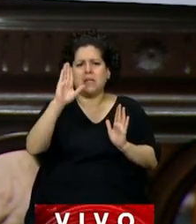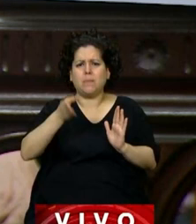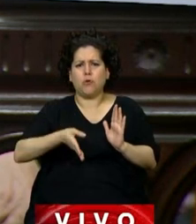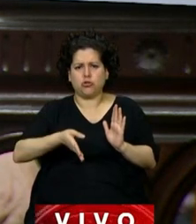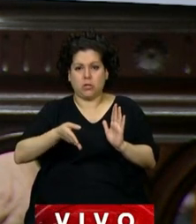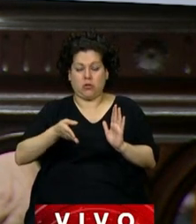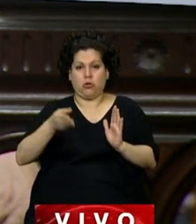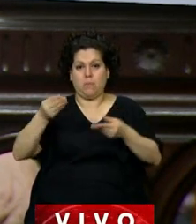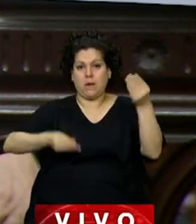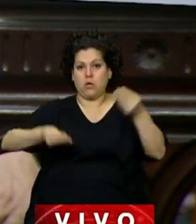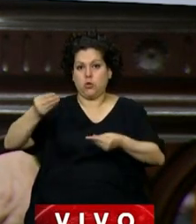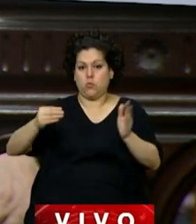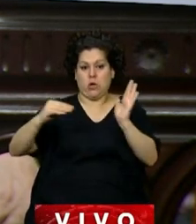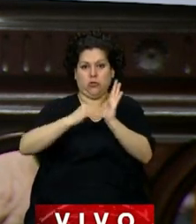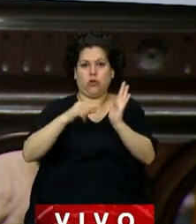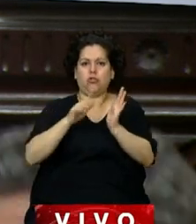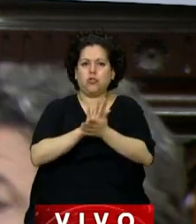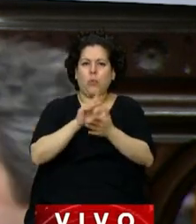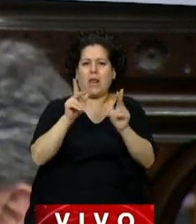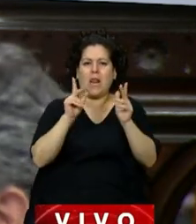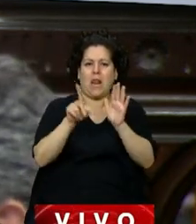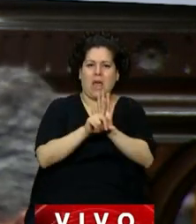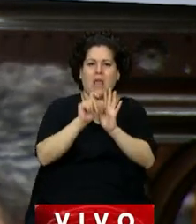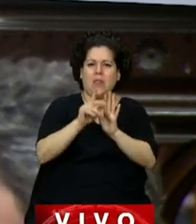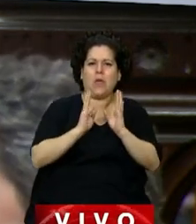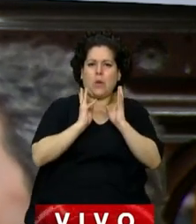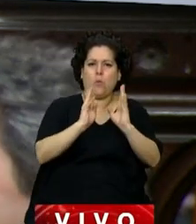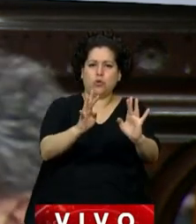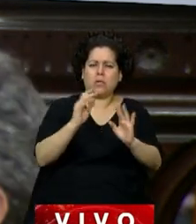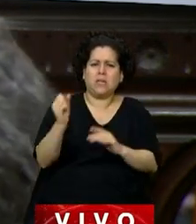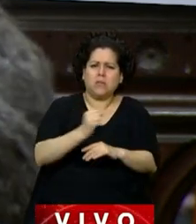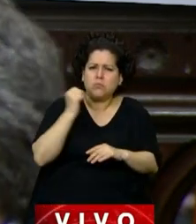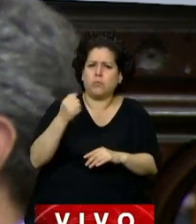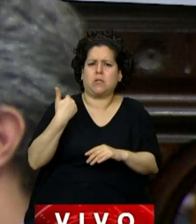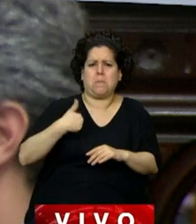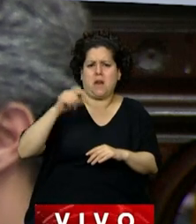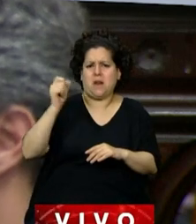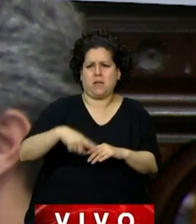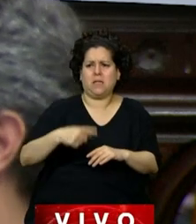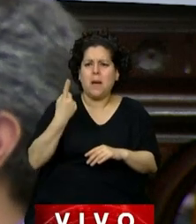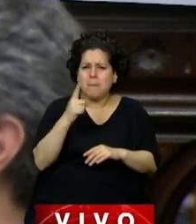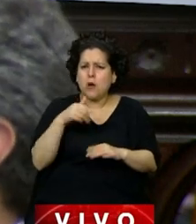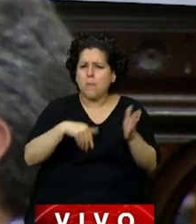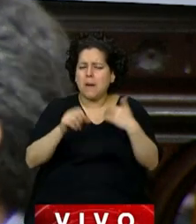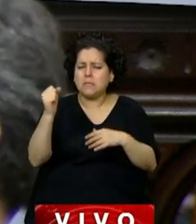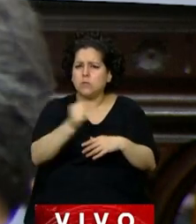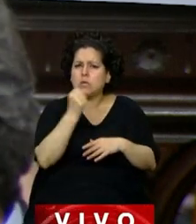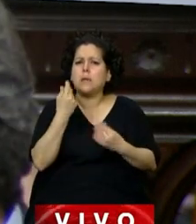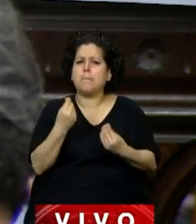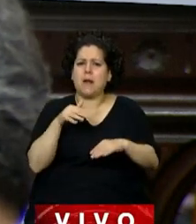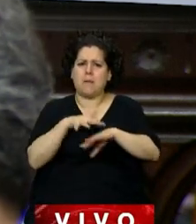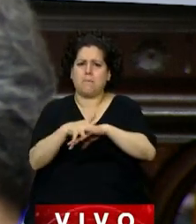del presupuesto que establece esa ley de bosques, que es muy importante para la Argentina, pero particularmente para la provincia de